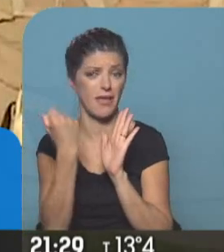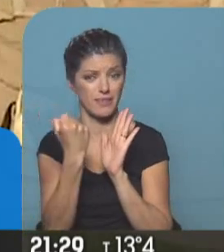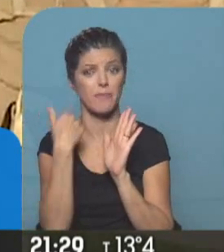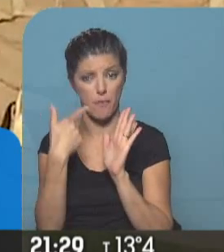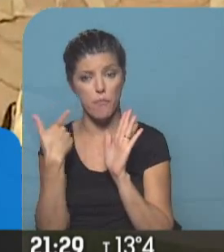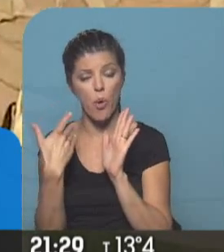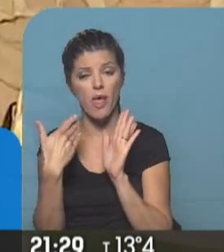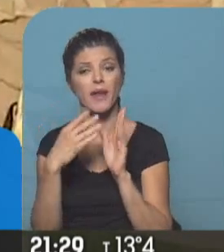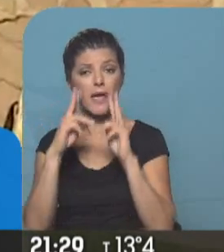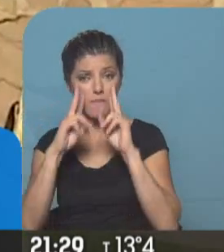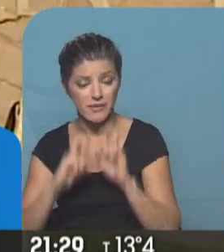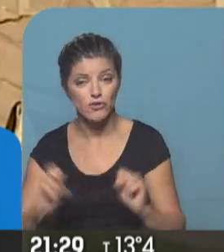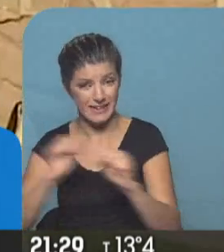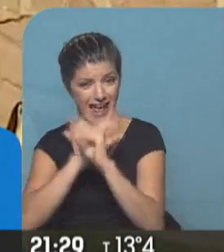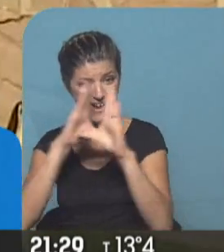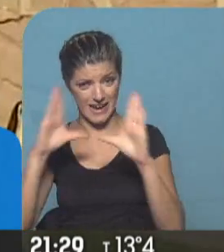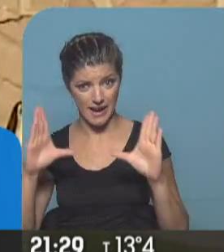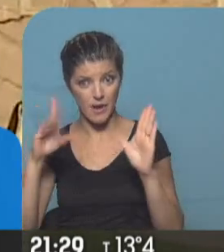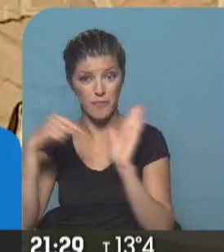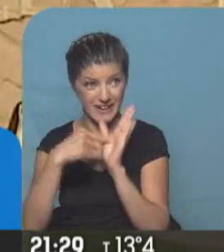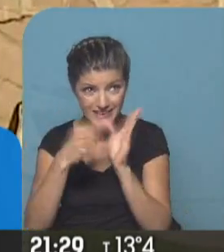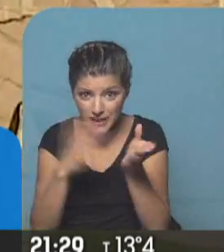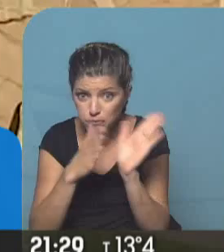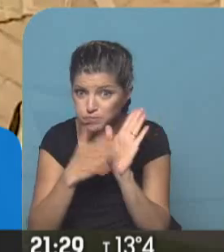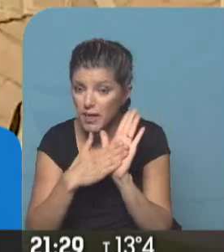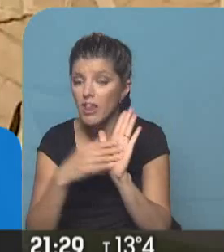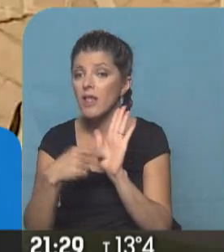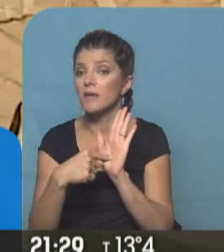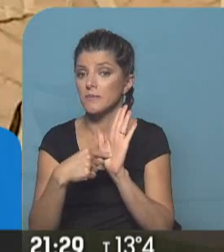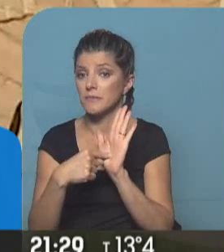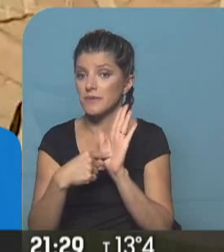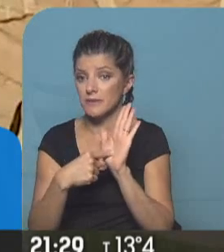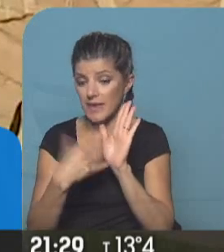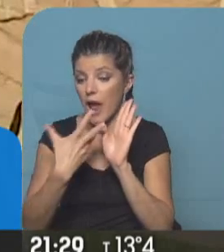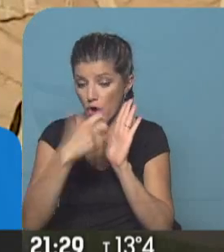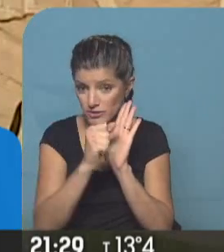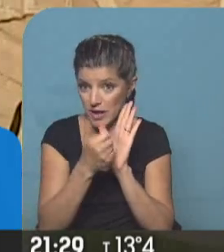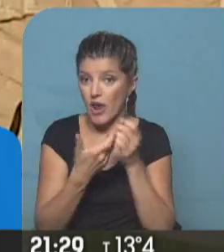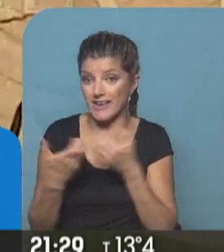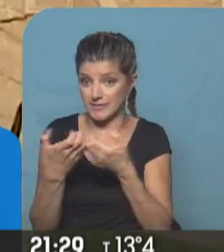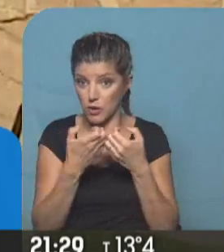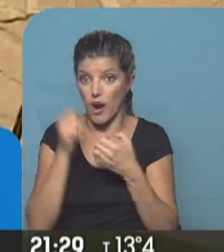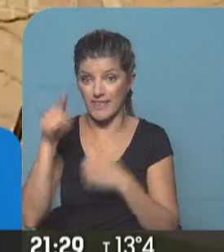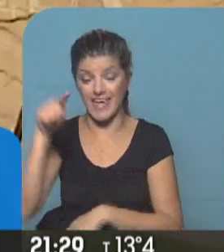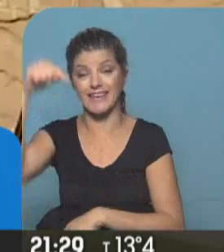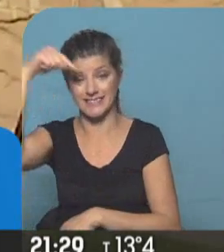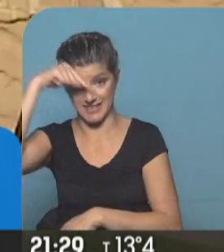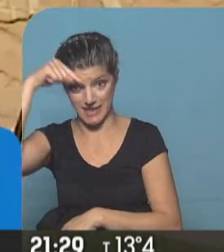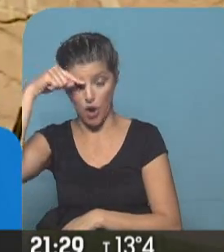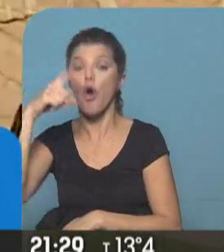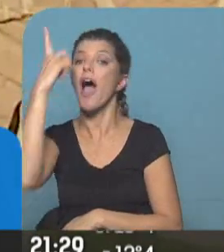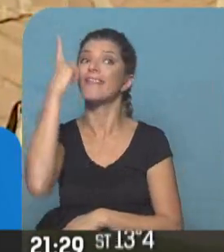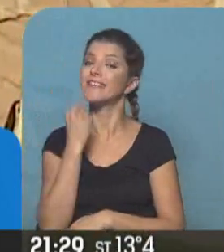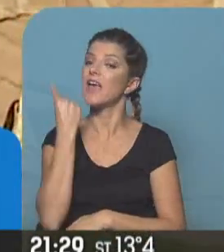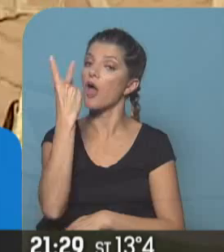de la causa, porque en esa celda no solamente está el celular de Maldonado el 2 de agosto, sino